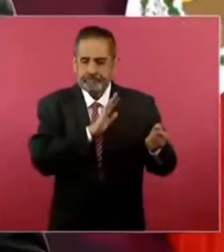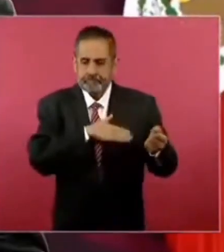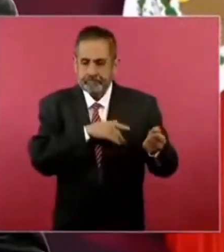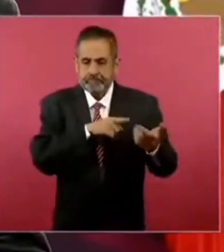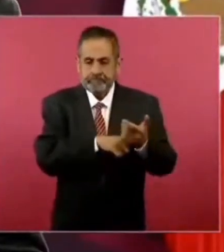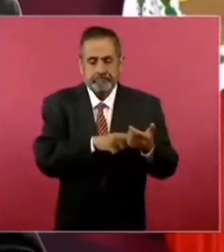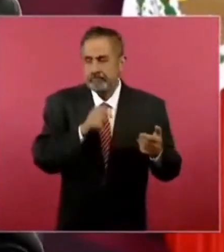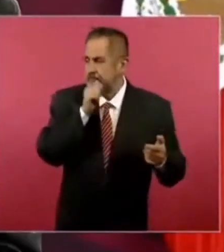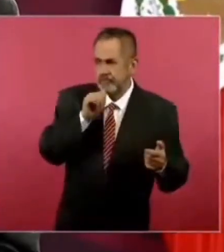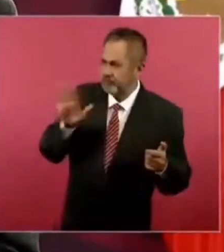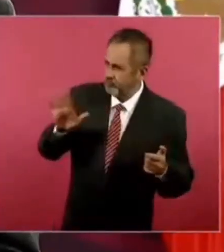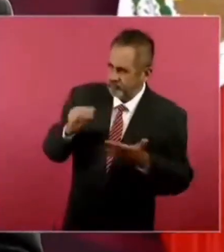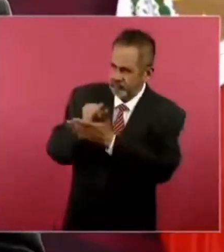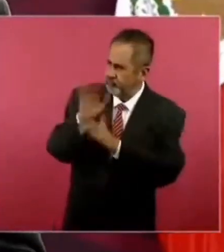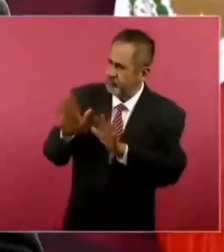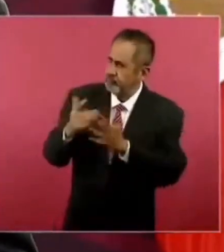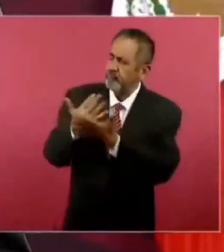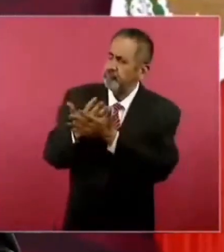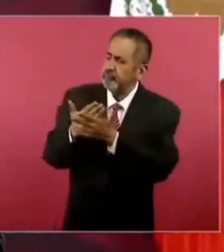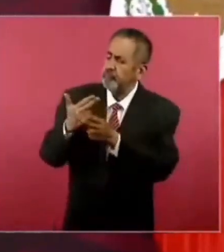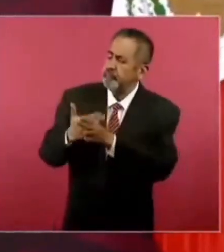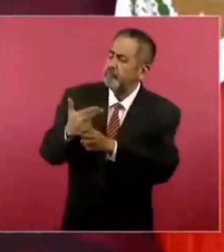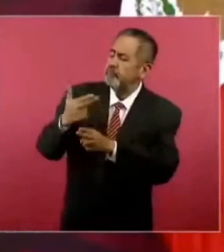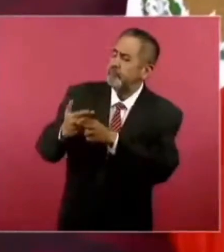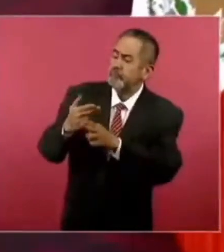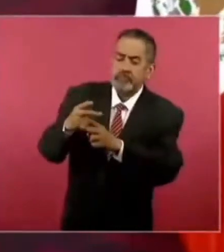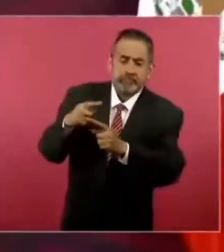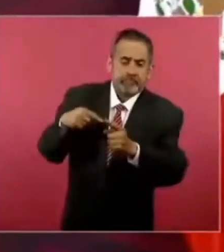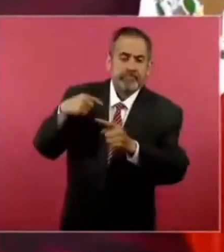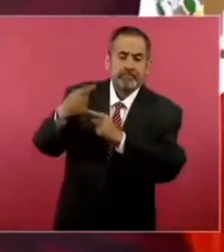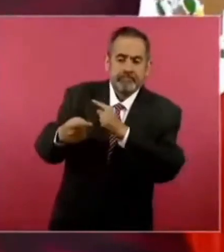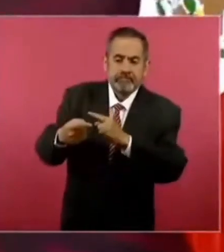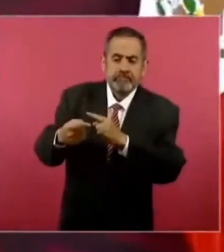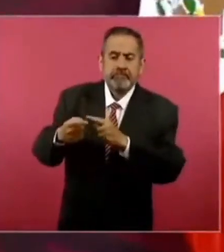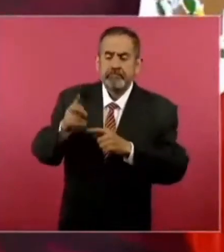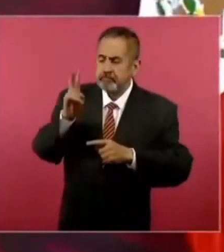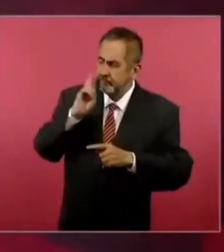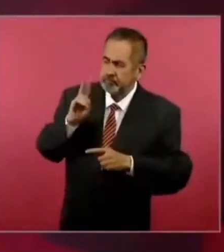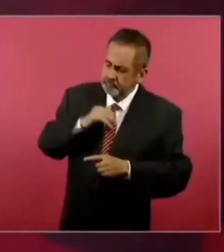solicitar que se le permita